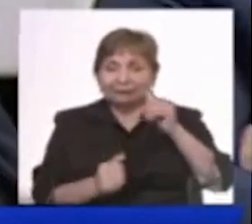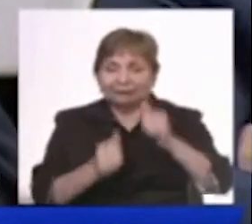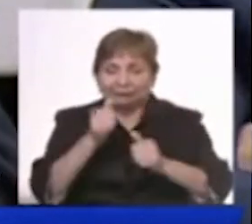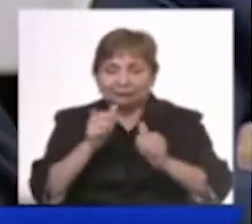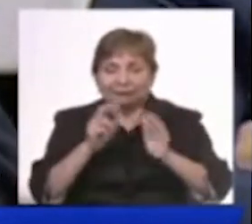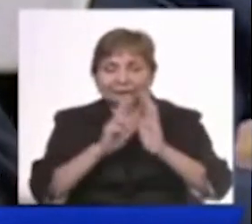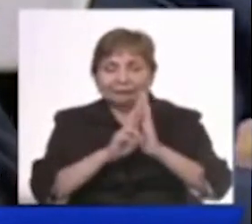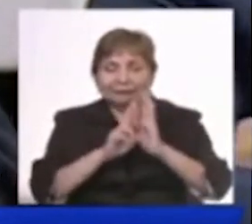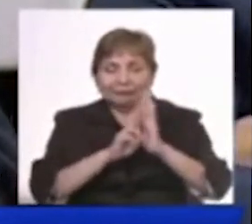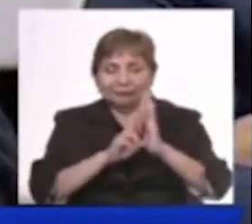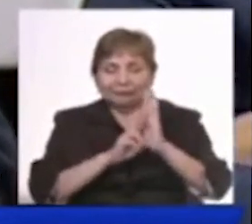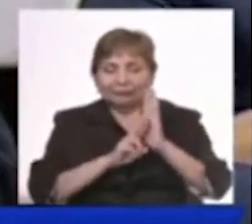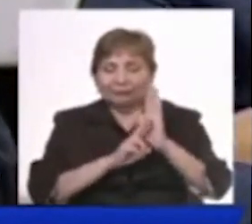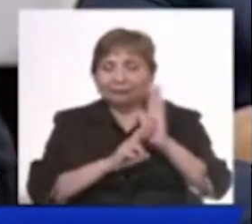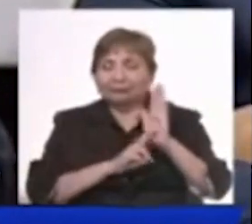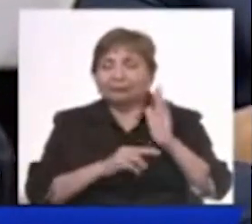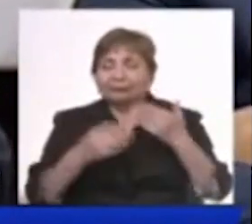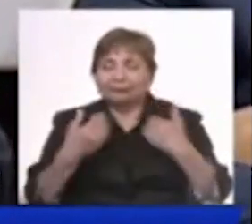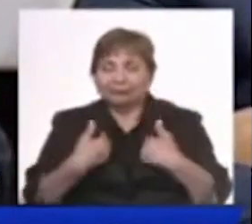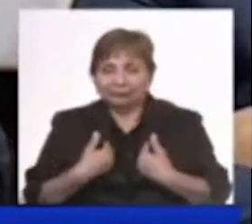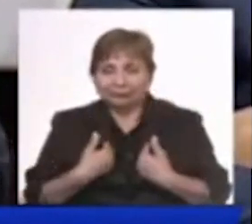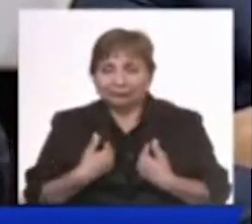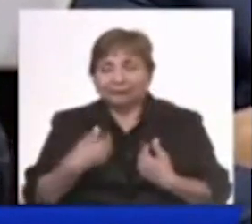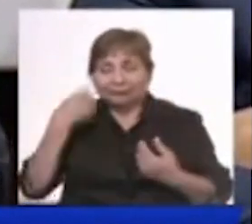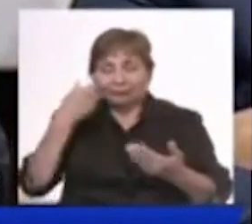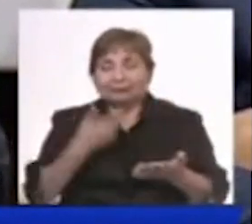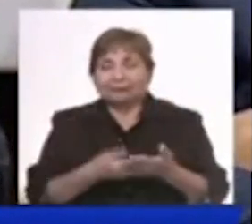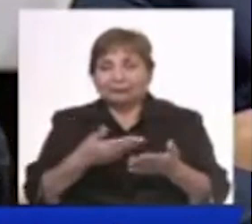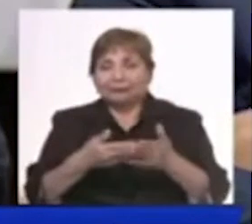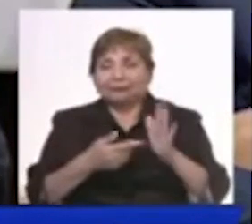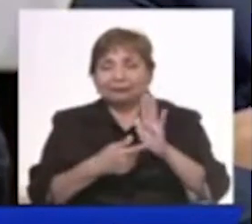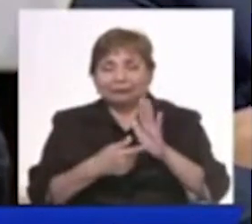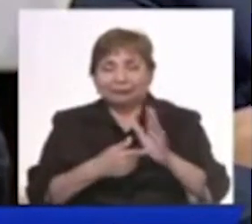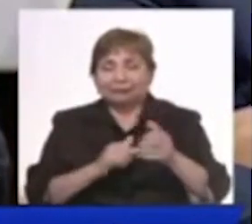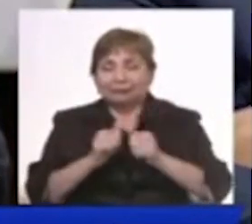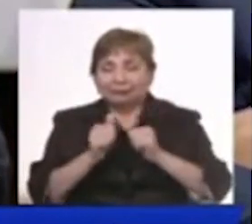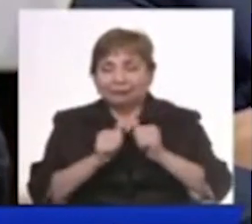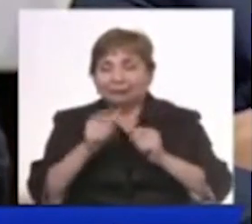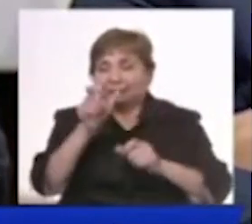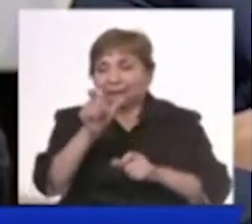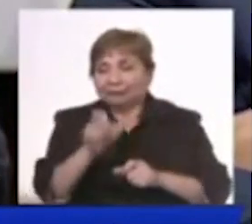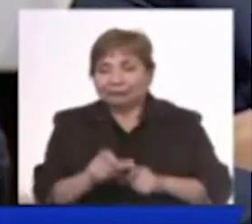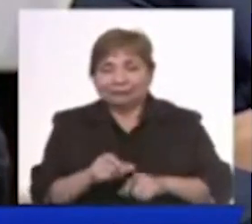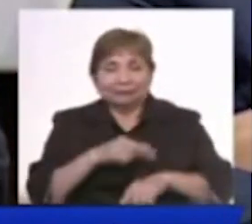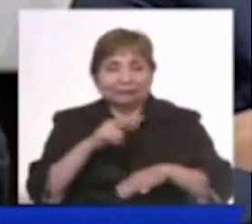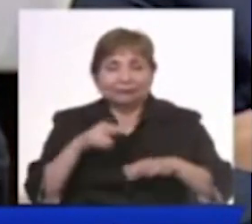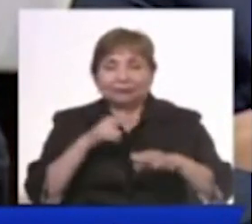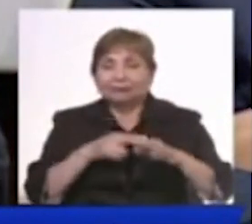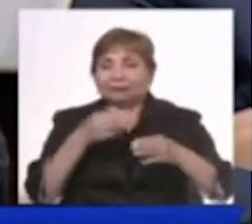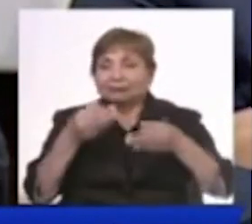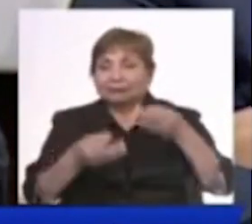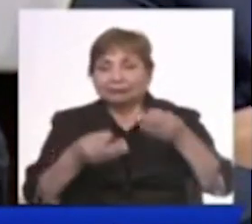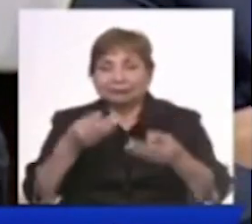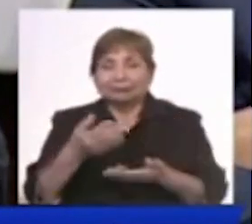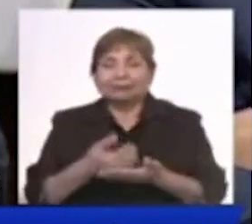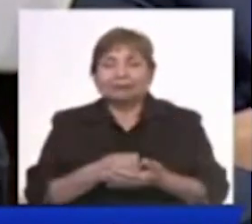los requisitos que tiene para presentarse a un concurso una persona natural o jurídica.